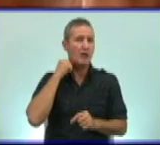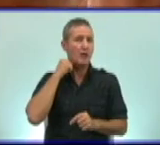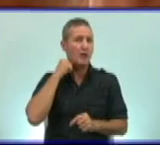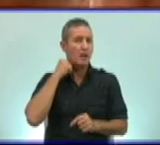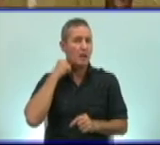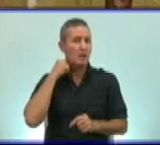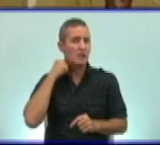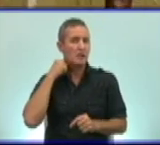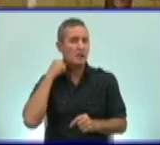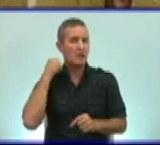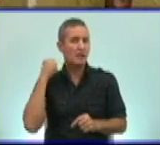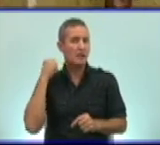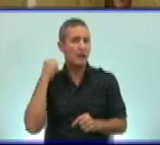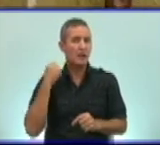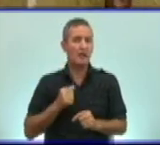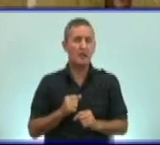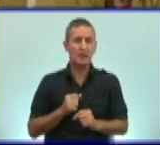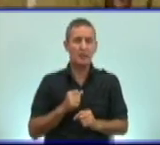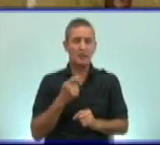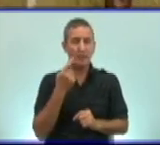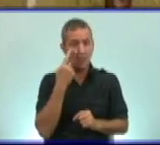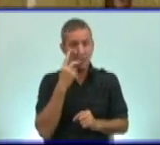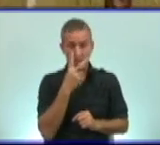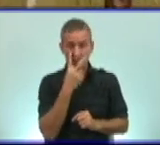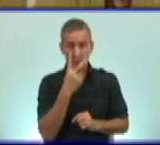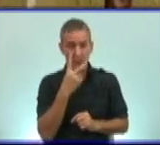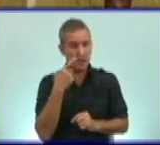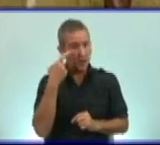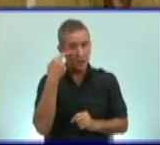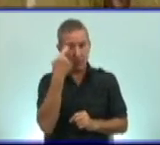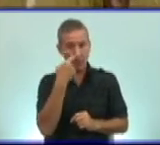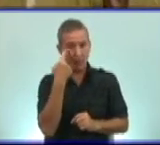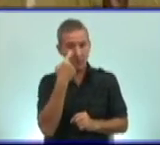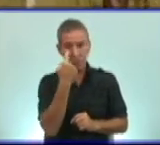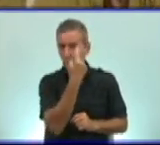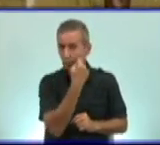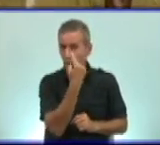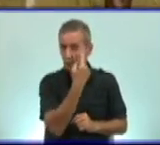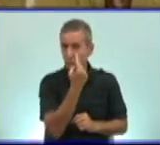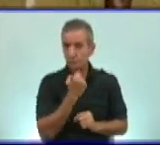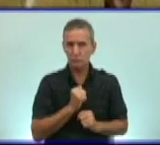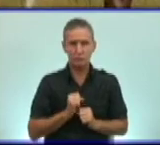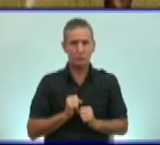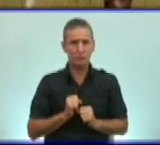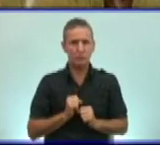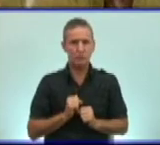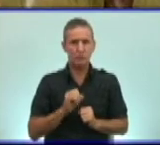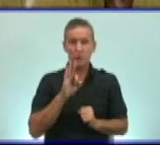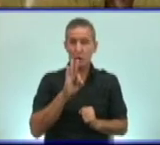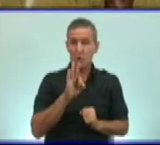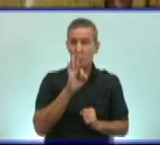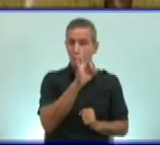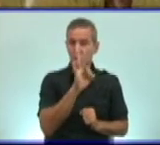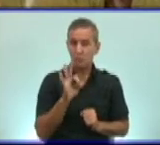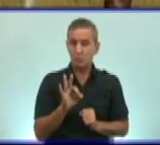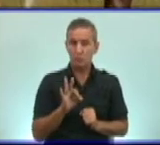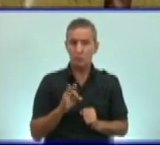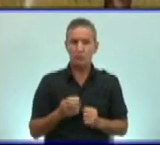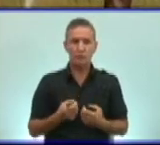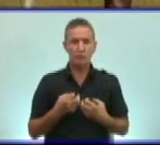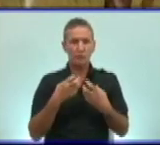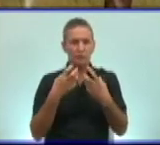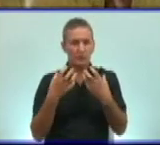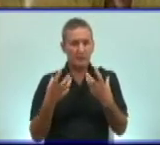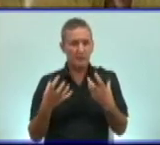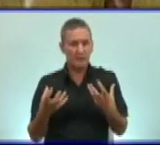en las mucosas, pero en este caso vamos a detectar solamente cuando hay como mínimo un 8% de deshidratación y recordemos, ya con el